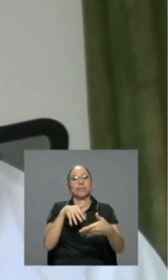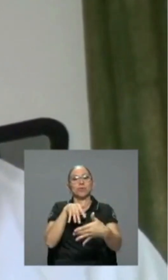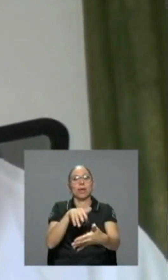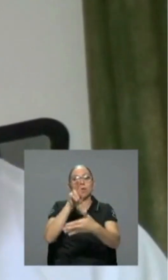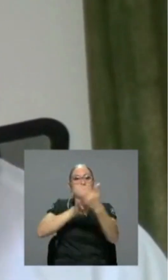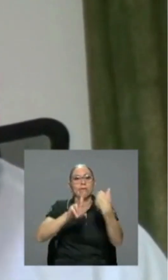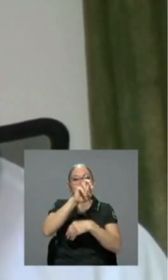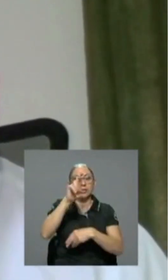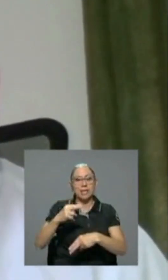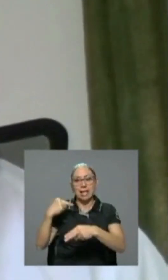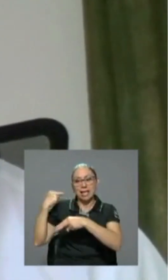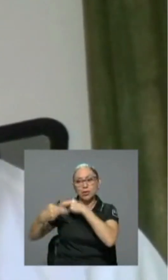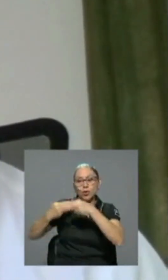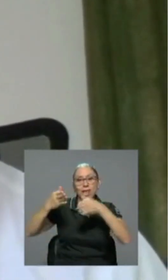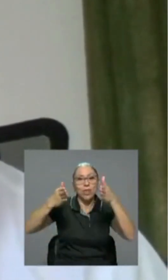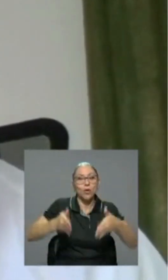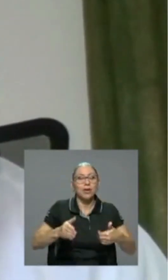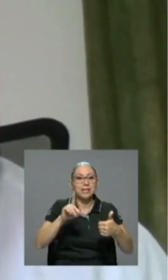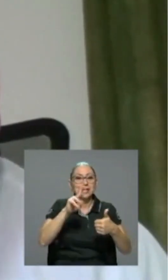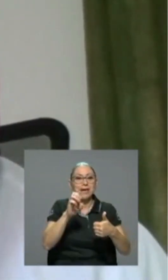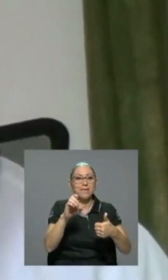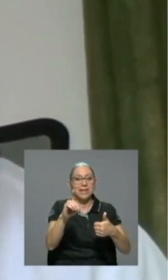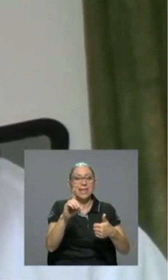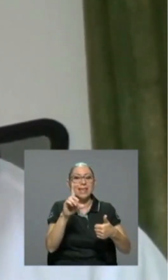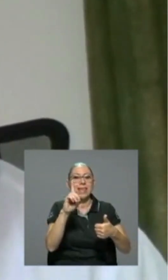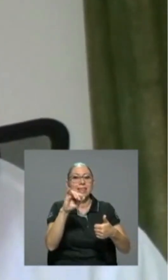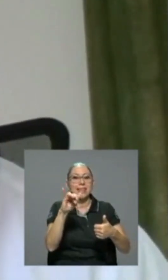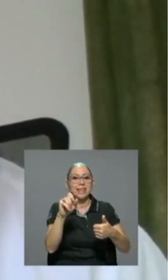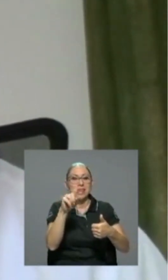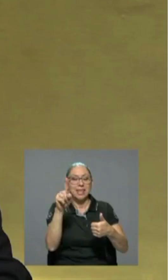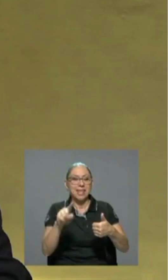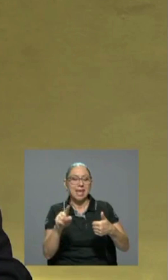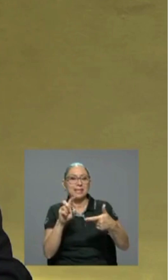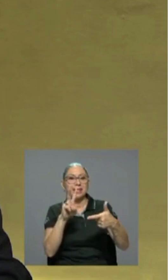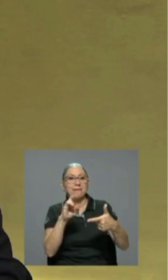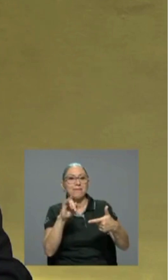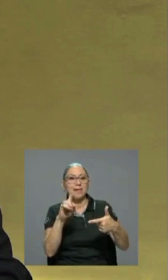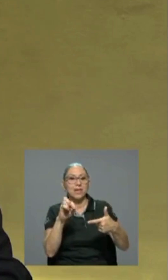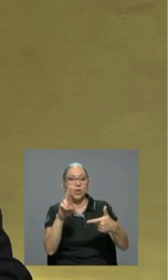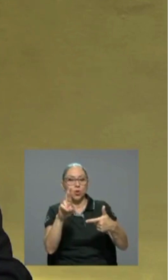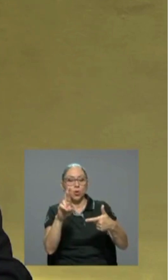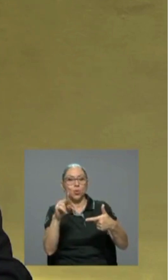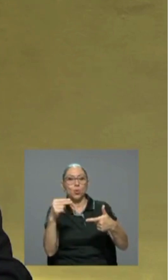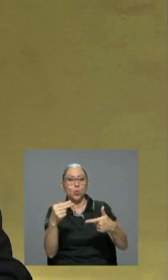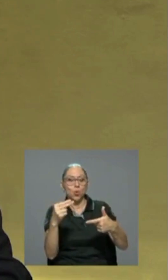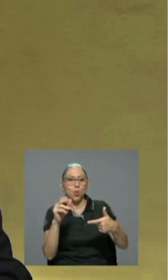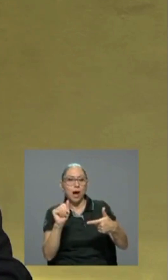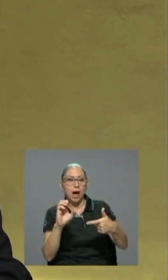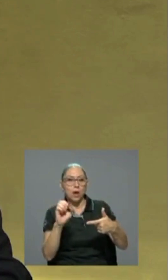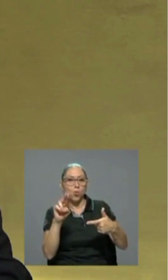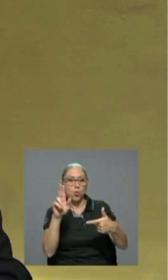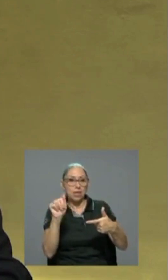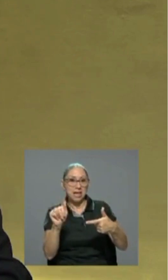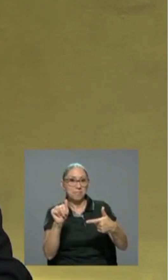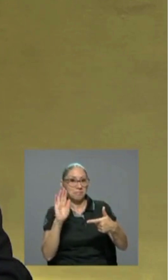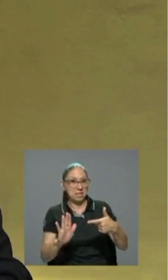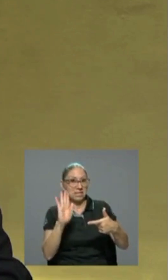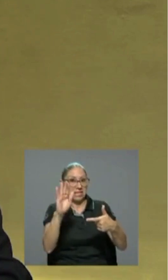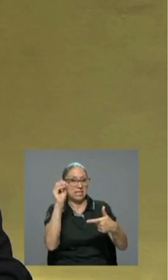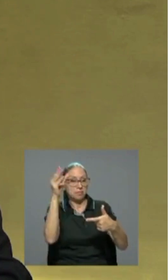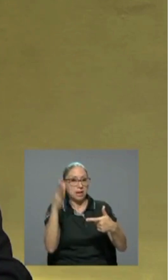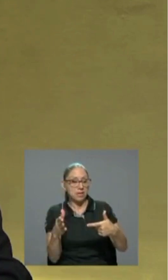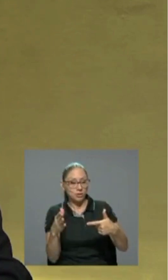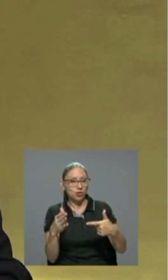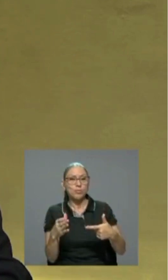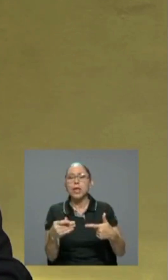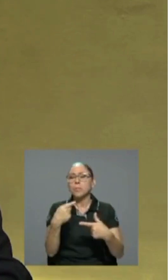historiadores David Díaz, principalmente, y Víctor Hugo Acuña, un gran maestro. Entonces, pues estas inquietudes